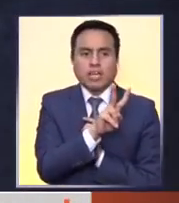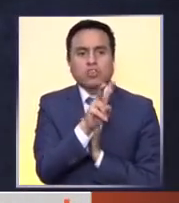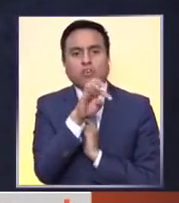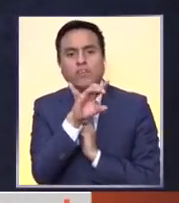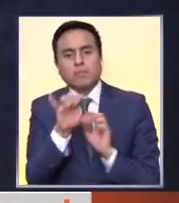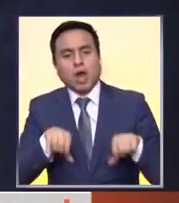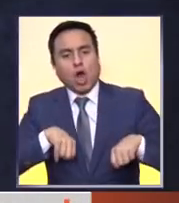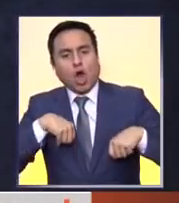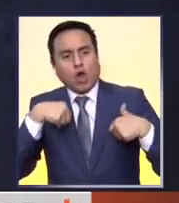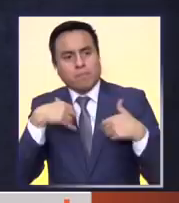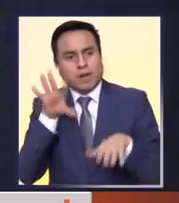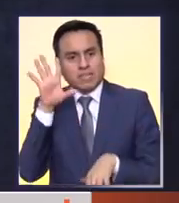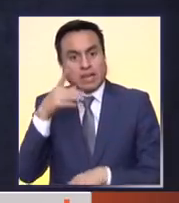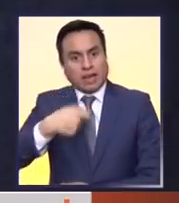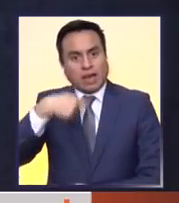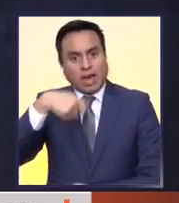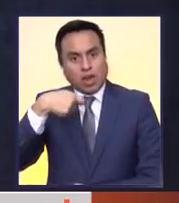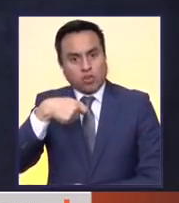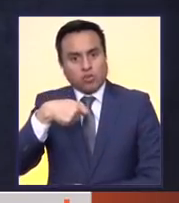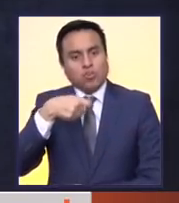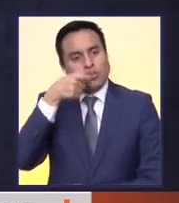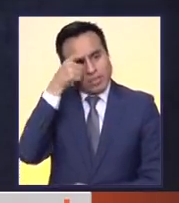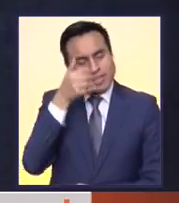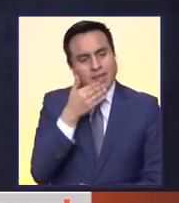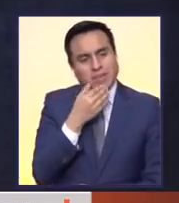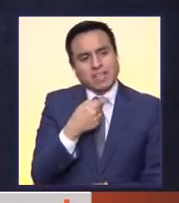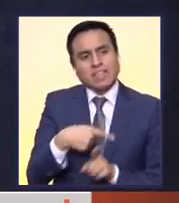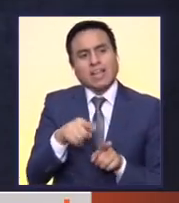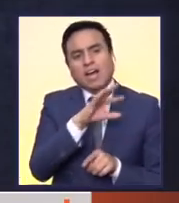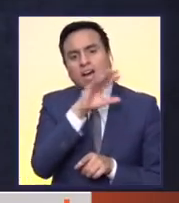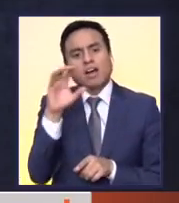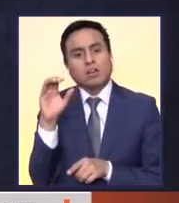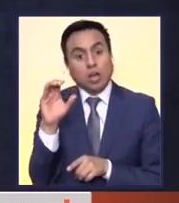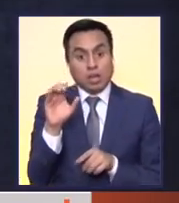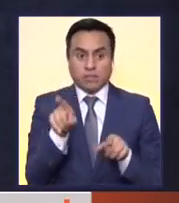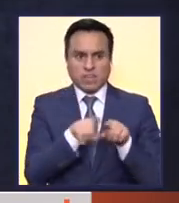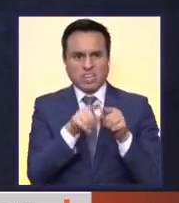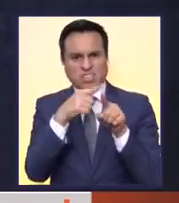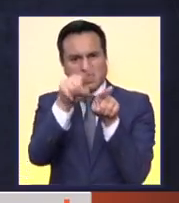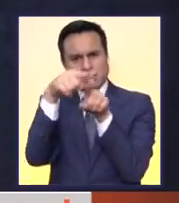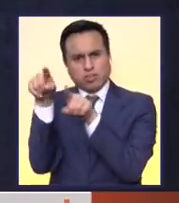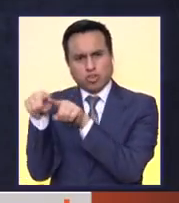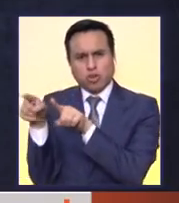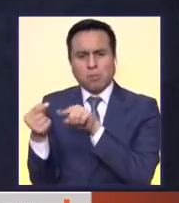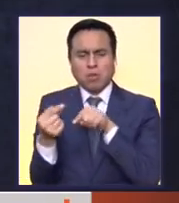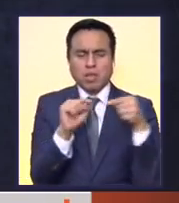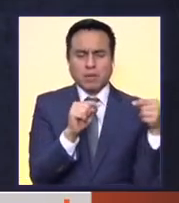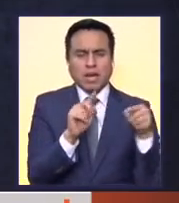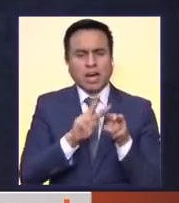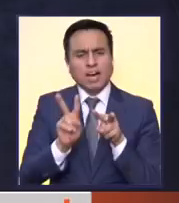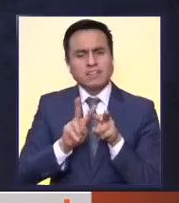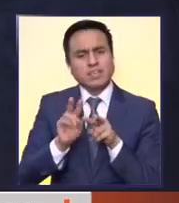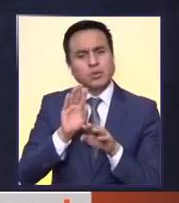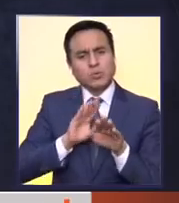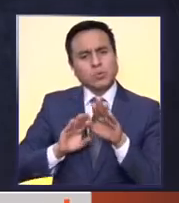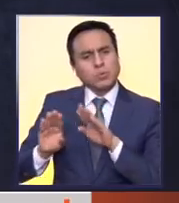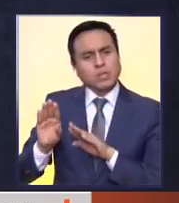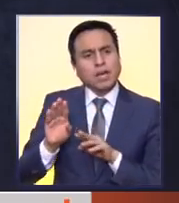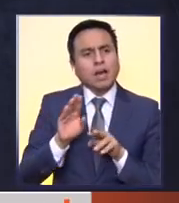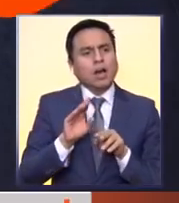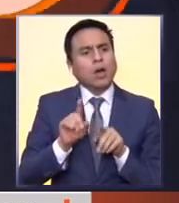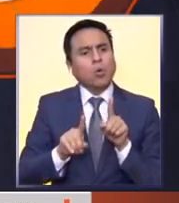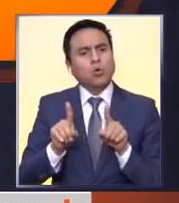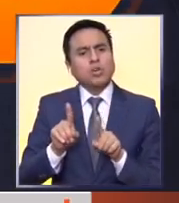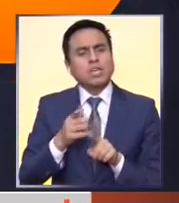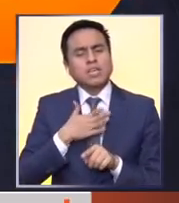más demandados y más cara, hasta la O. Es esa distinción la que hoy genera polémica entre productores. Desde Osorno no quieren que se